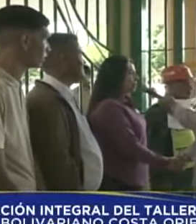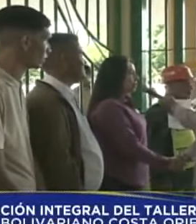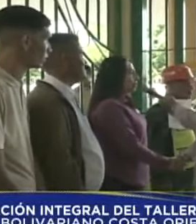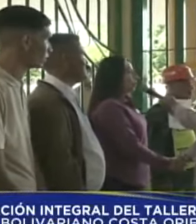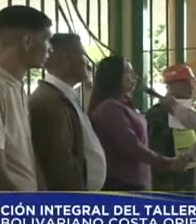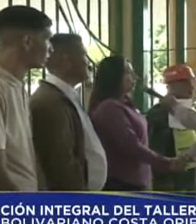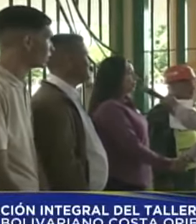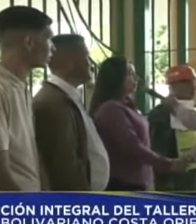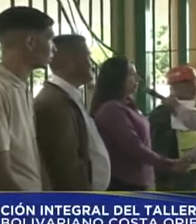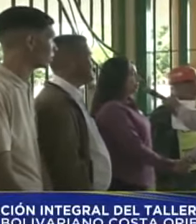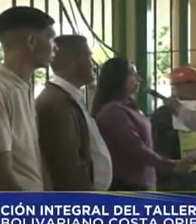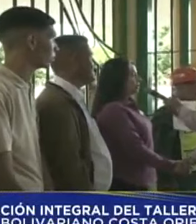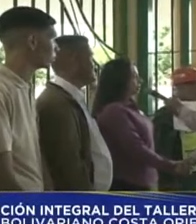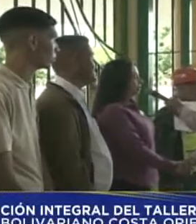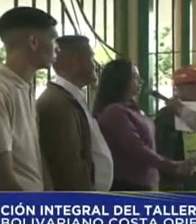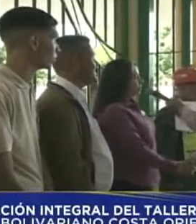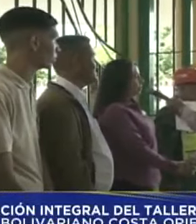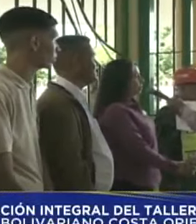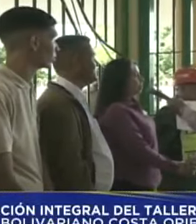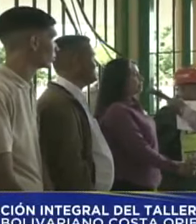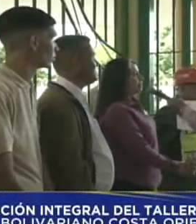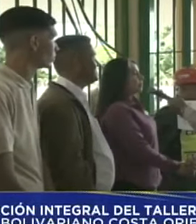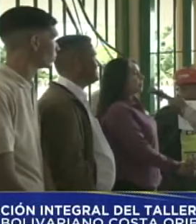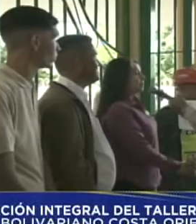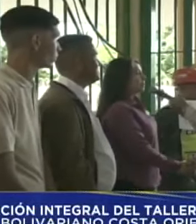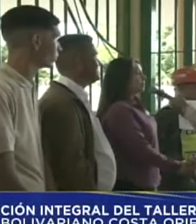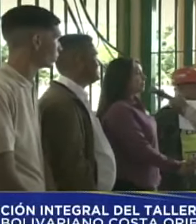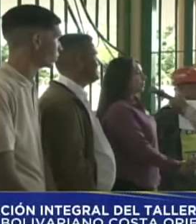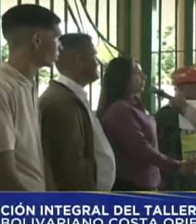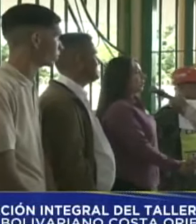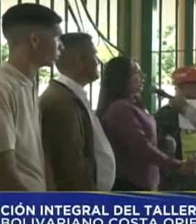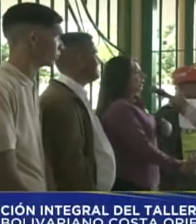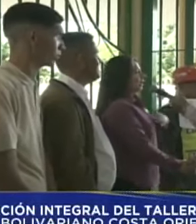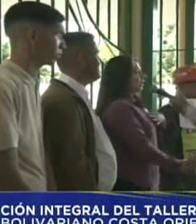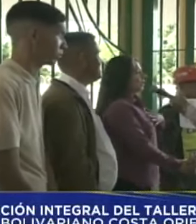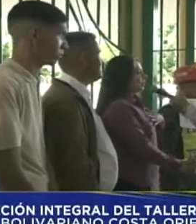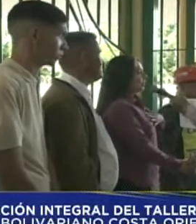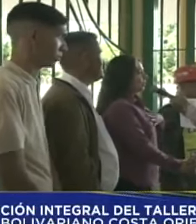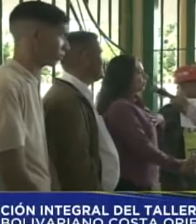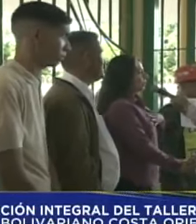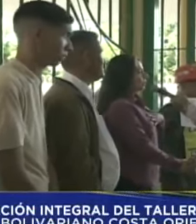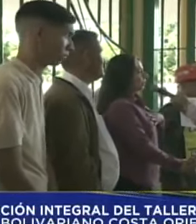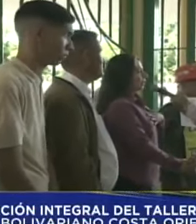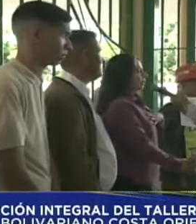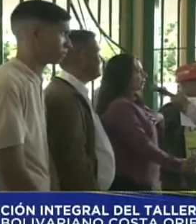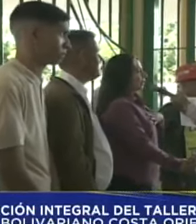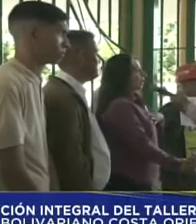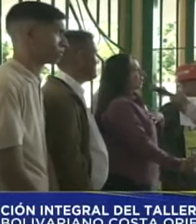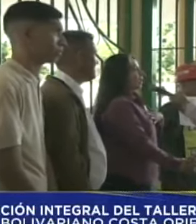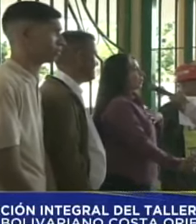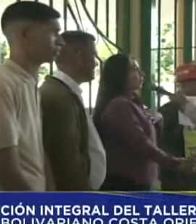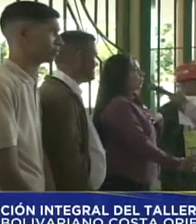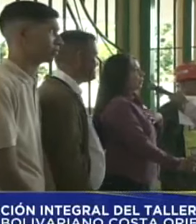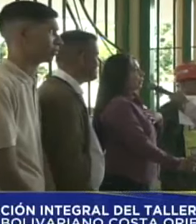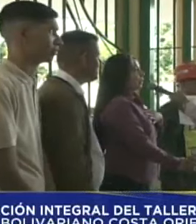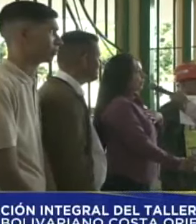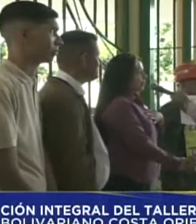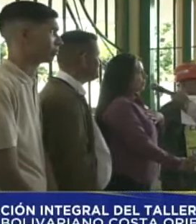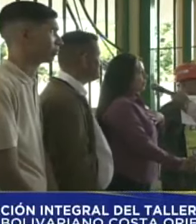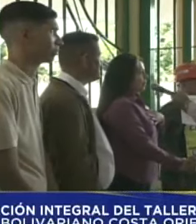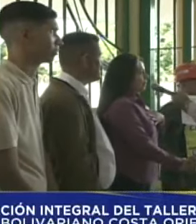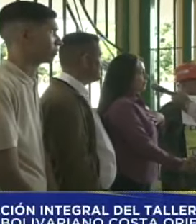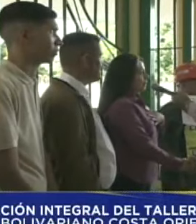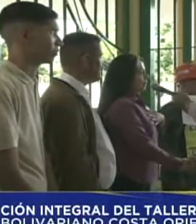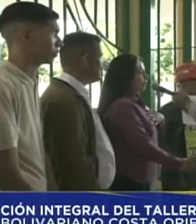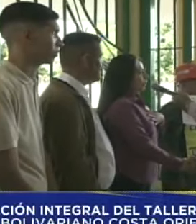bendice Dios lo bendice La tierra del zia lo recibe con los brazos abiertos desde mi humilde corazón de maestra en nombre de los